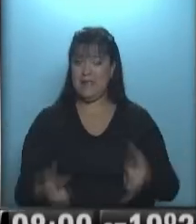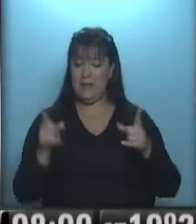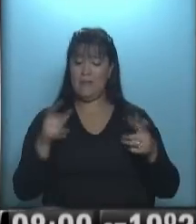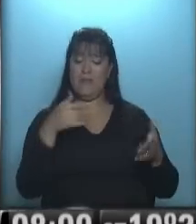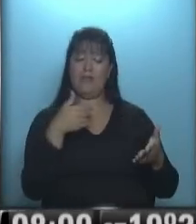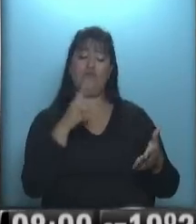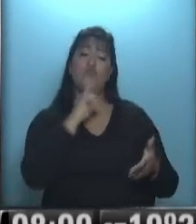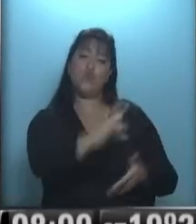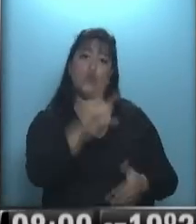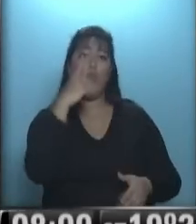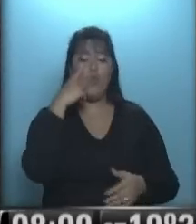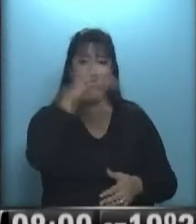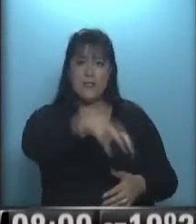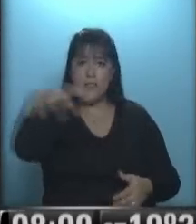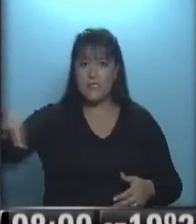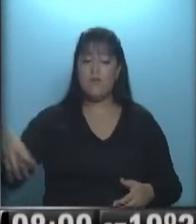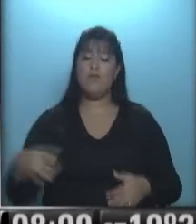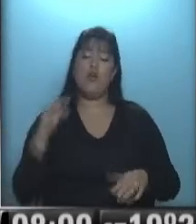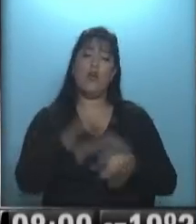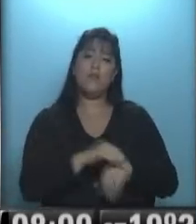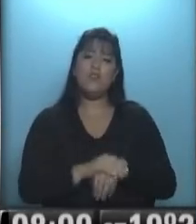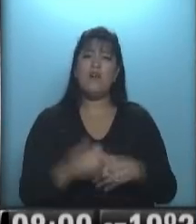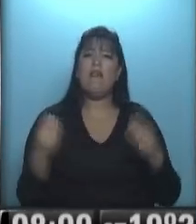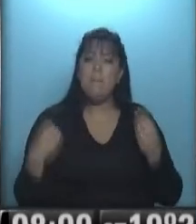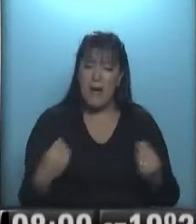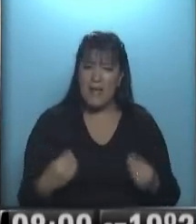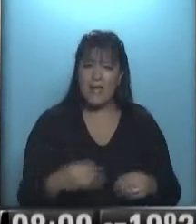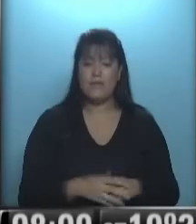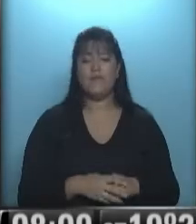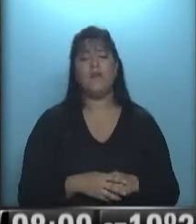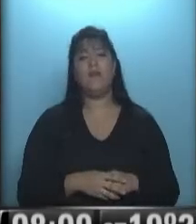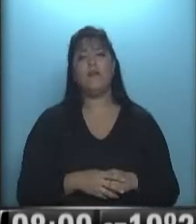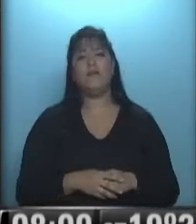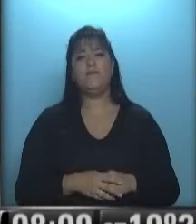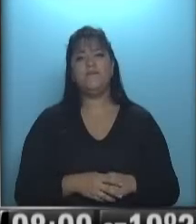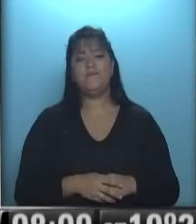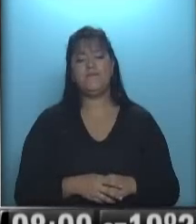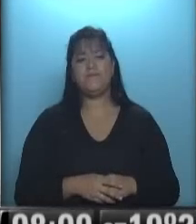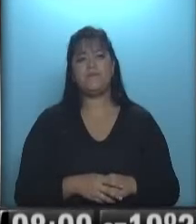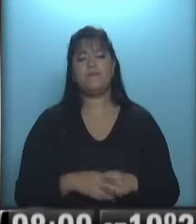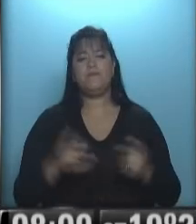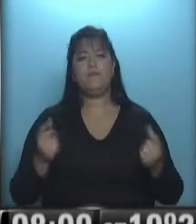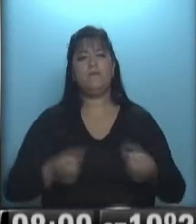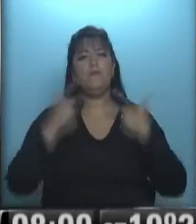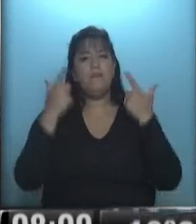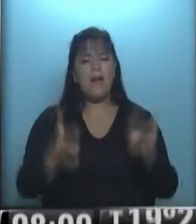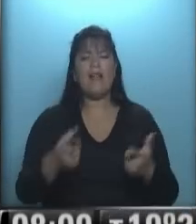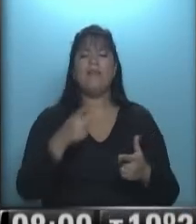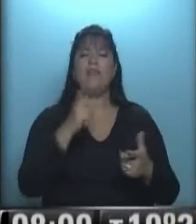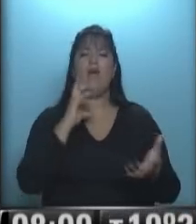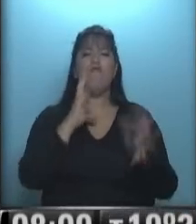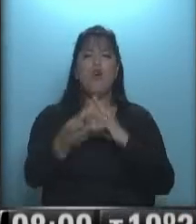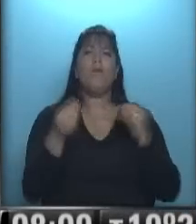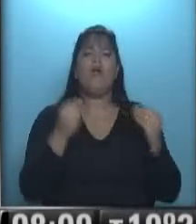a los municipios hacerlo, para regular y establecer la forma en que se